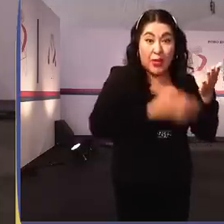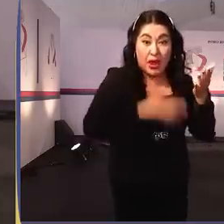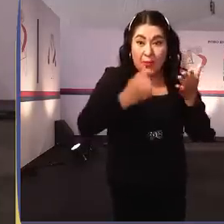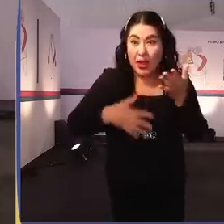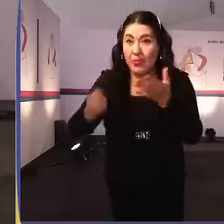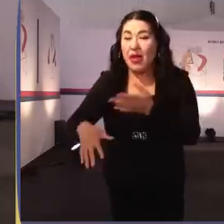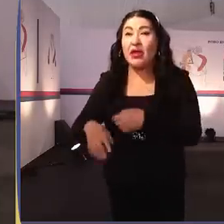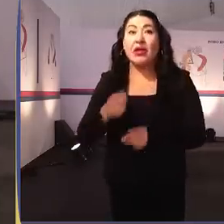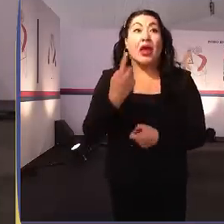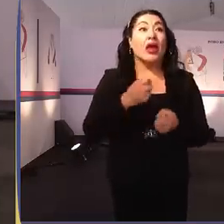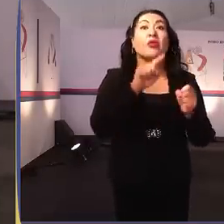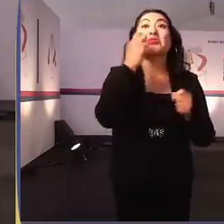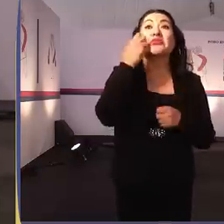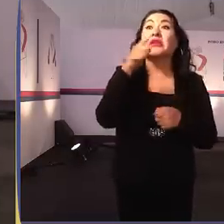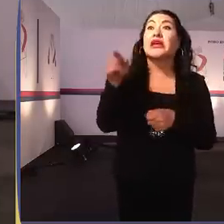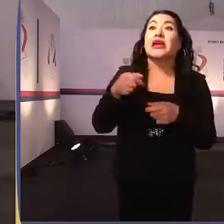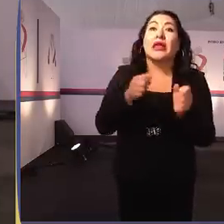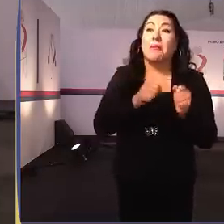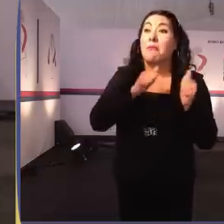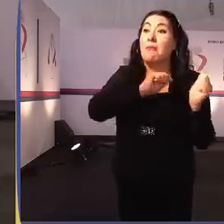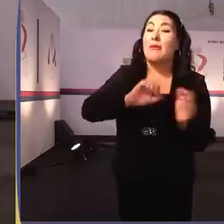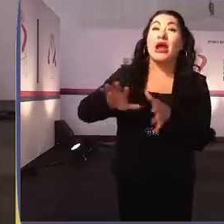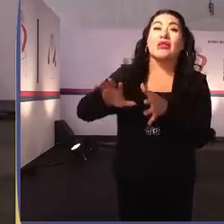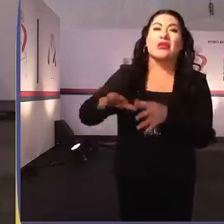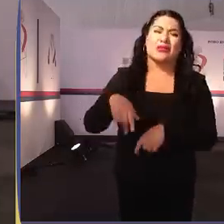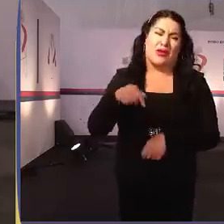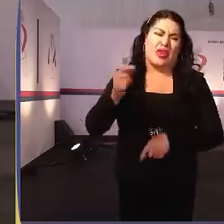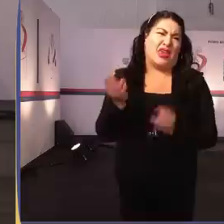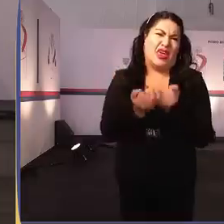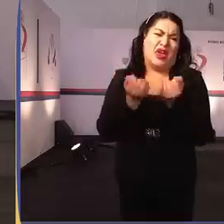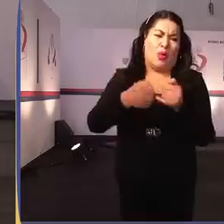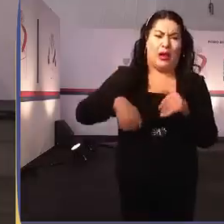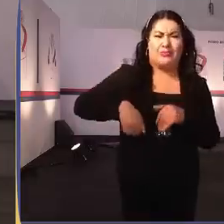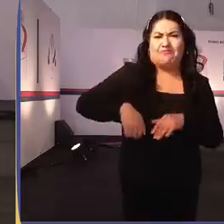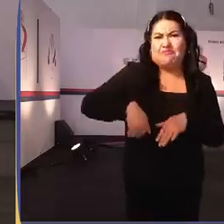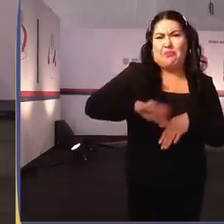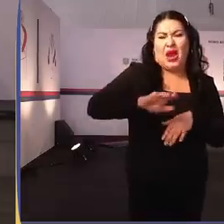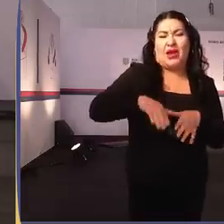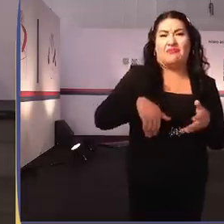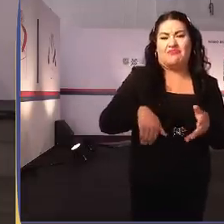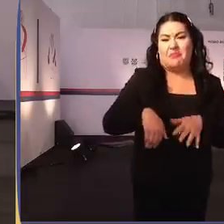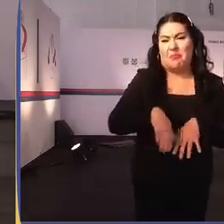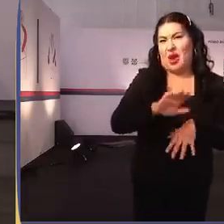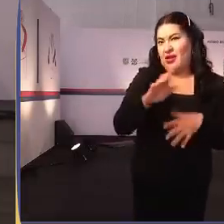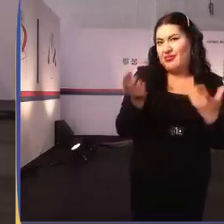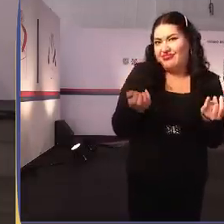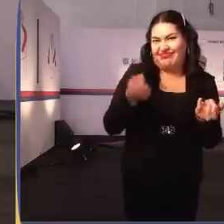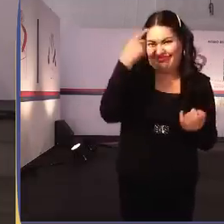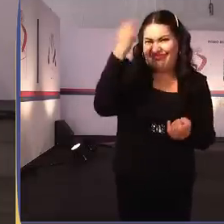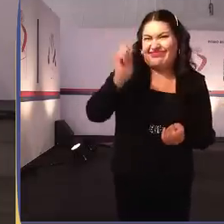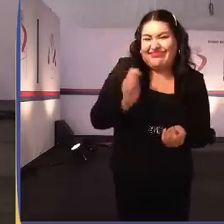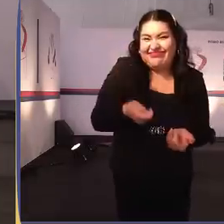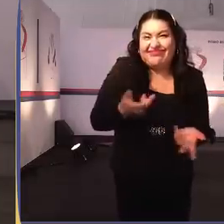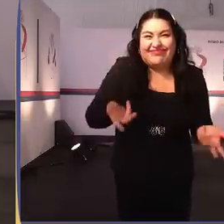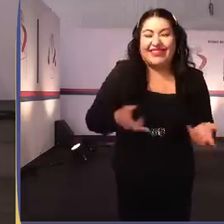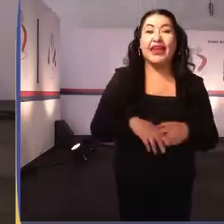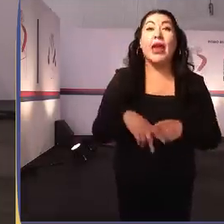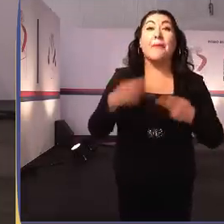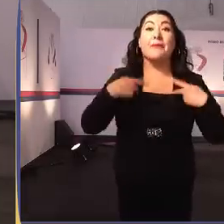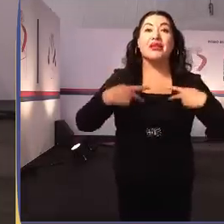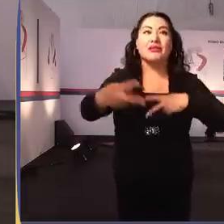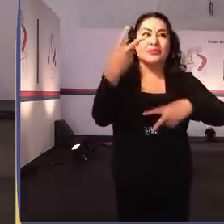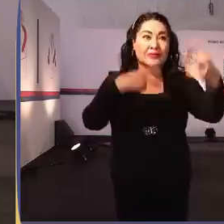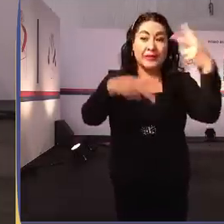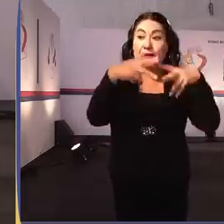libro, no, y lo deja abandonado, patéenlo, no lo quémenlo. Jalen. Quémenlo. Mira, en el contradiscurso, vámonos. Cuando llegaron los conquistadores,